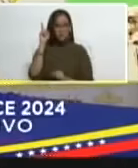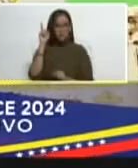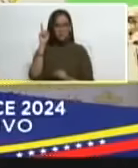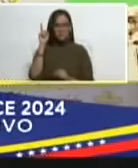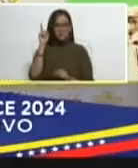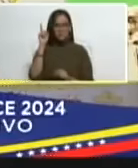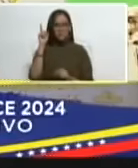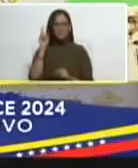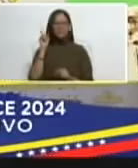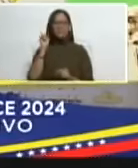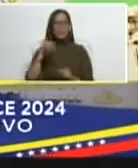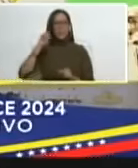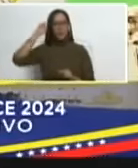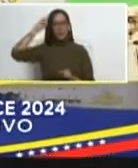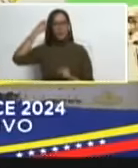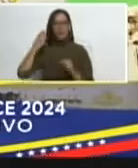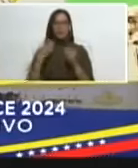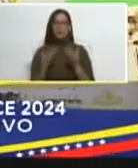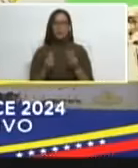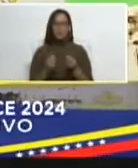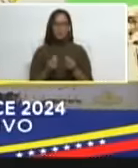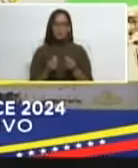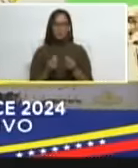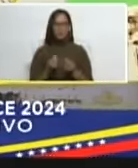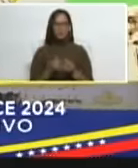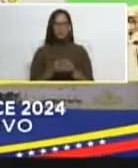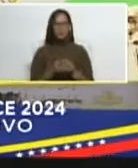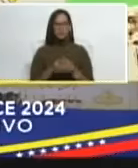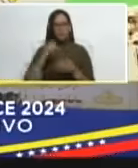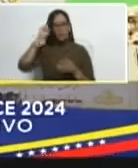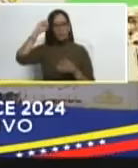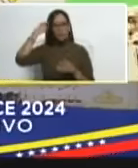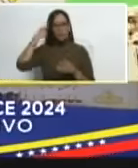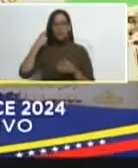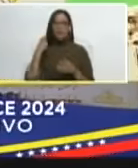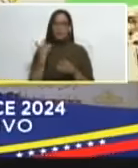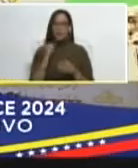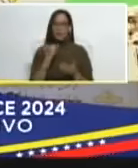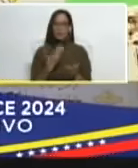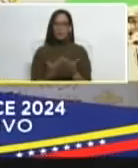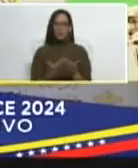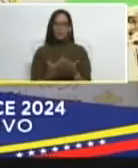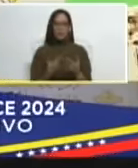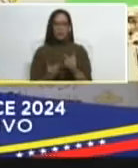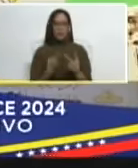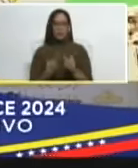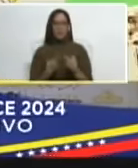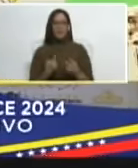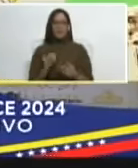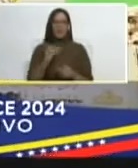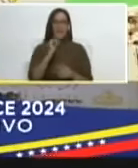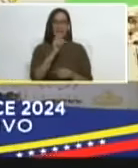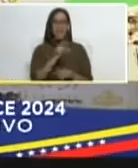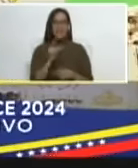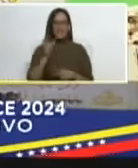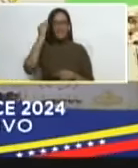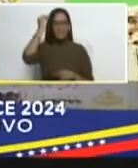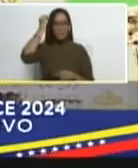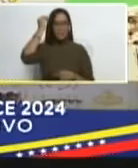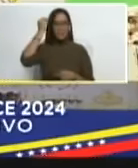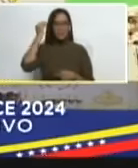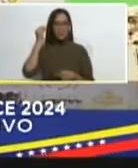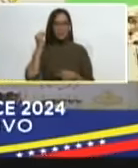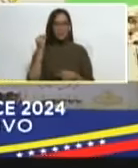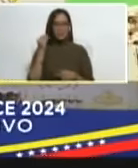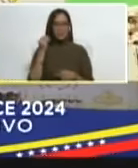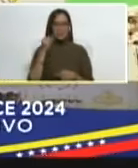Y también recordaba mucho, me decía, porque hay que confirmar las cosas. Hay gente que cree sin